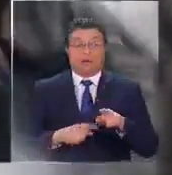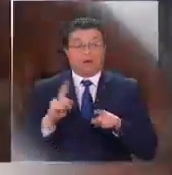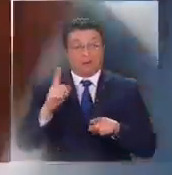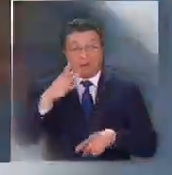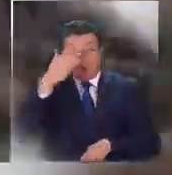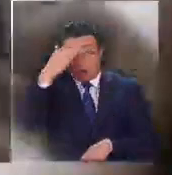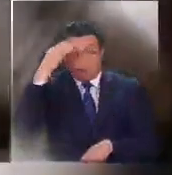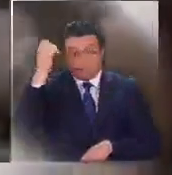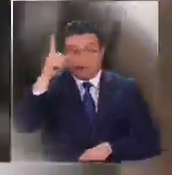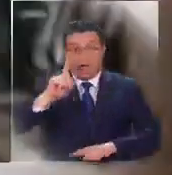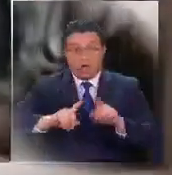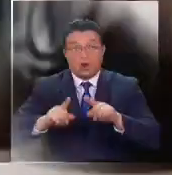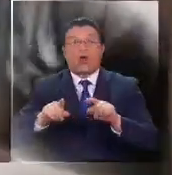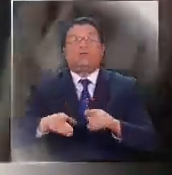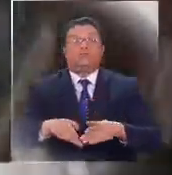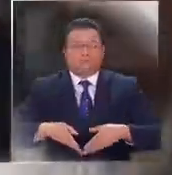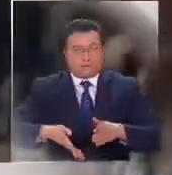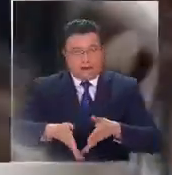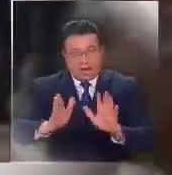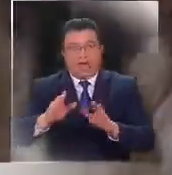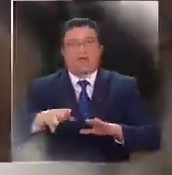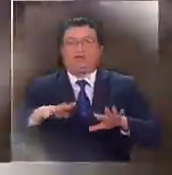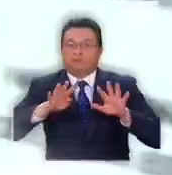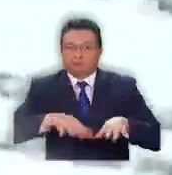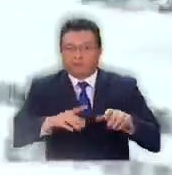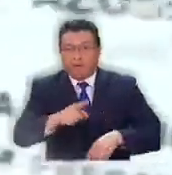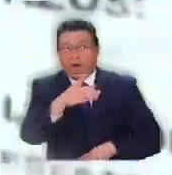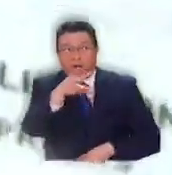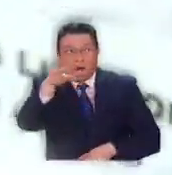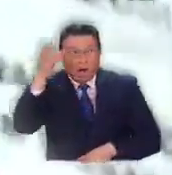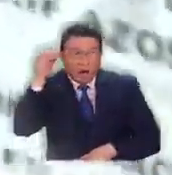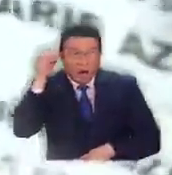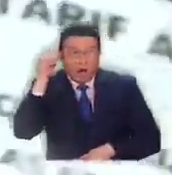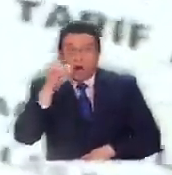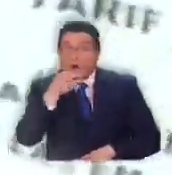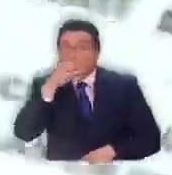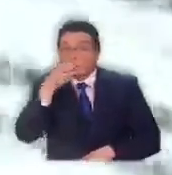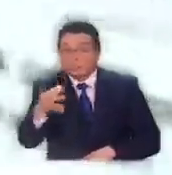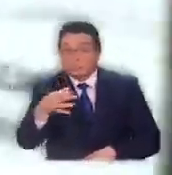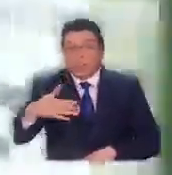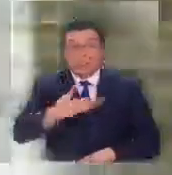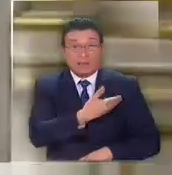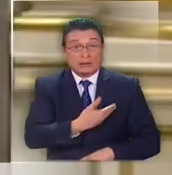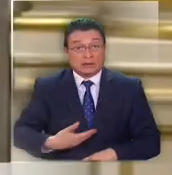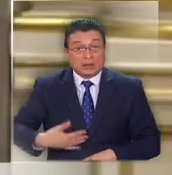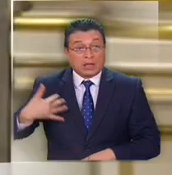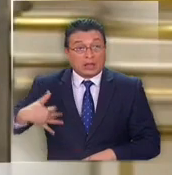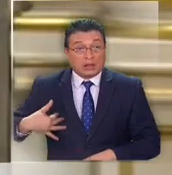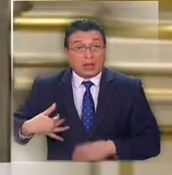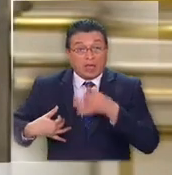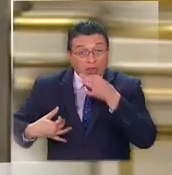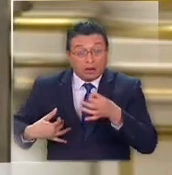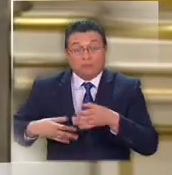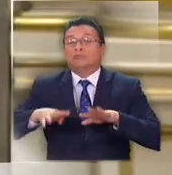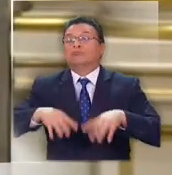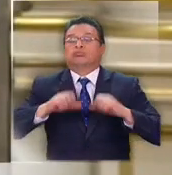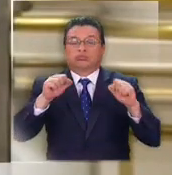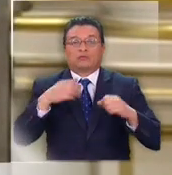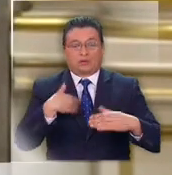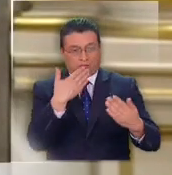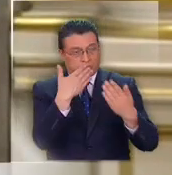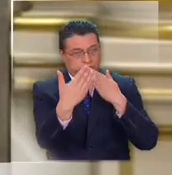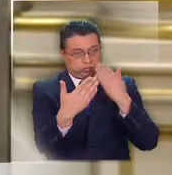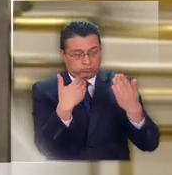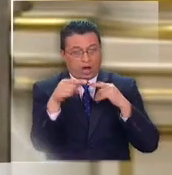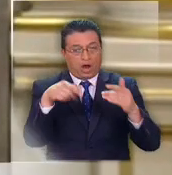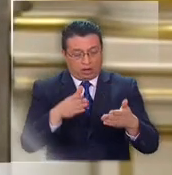olvidan ese escenario salieron a movilizarse en cuanto escucharon el último anuncio de Mauricio Macri. He decidido iniciar conversaciones con el